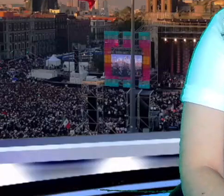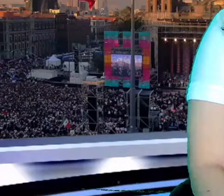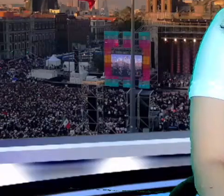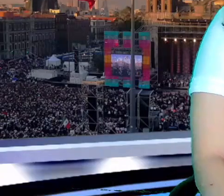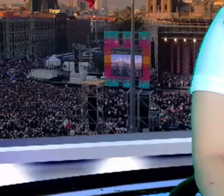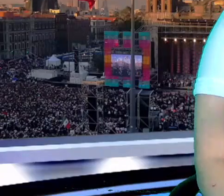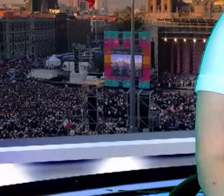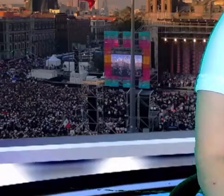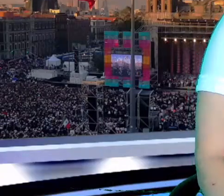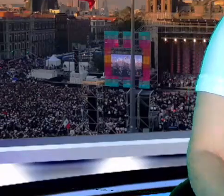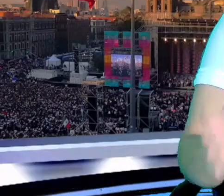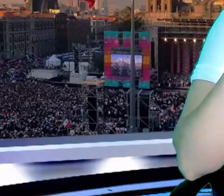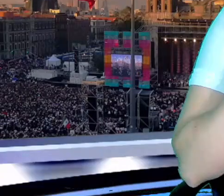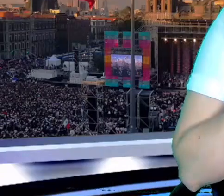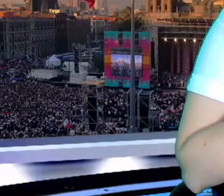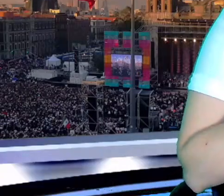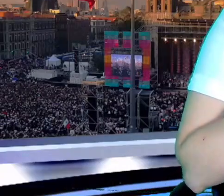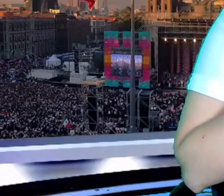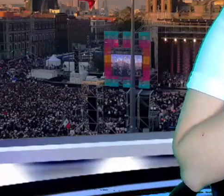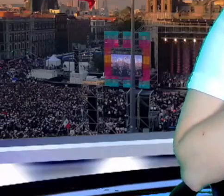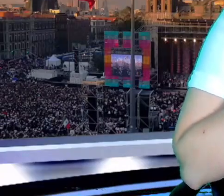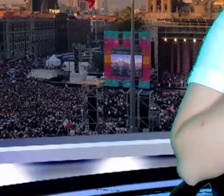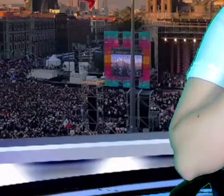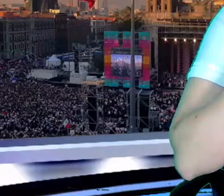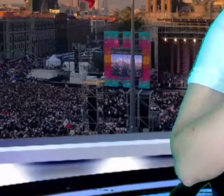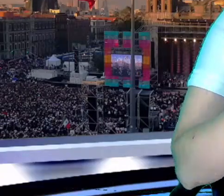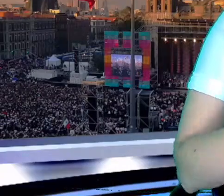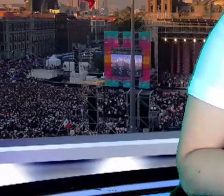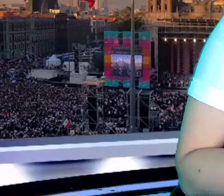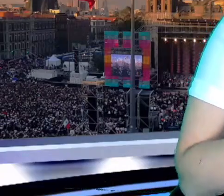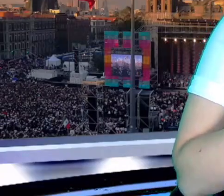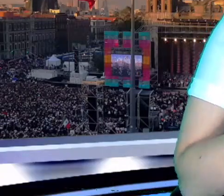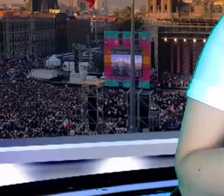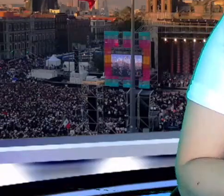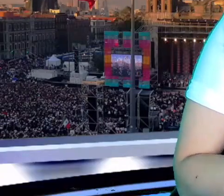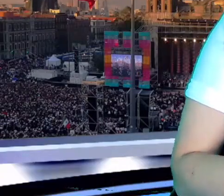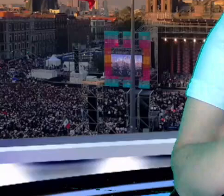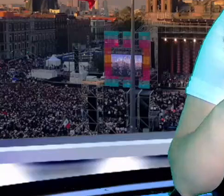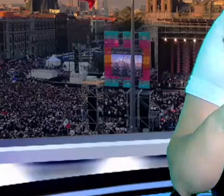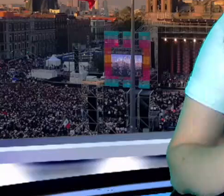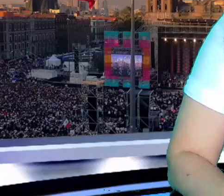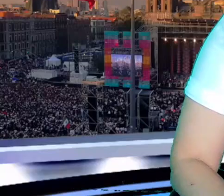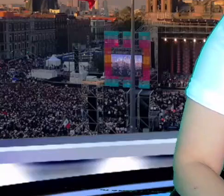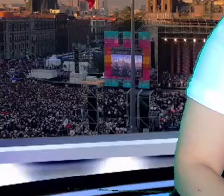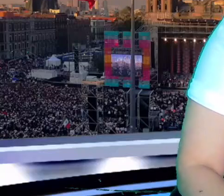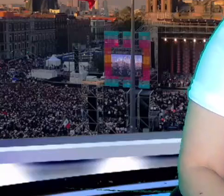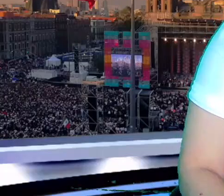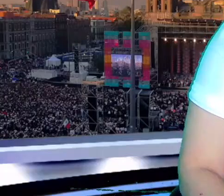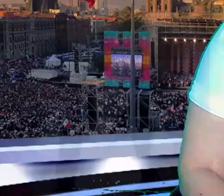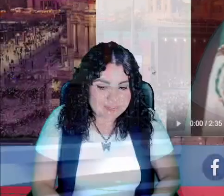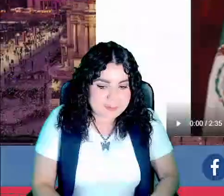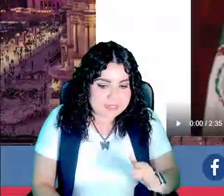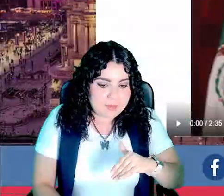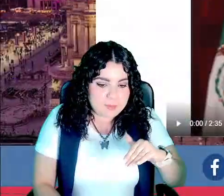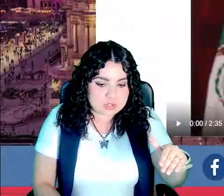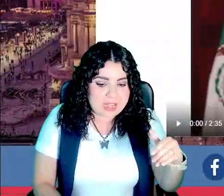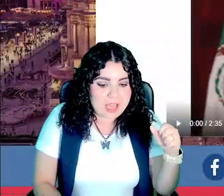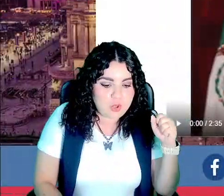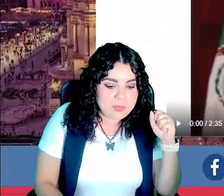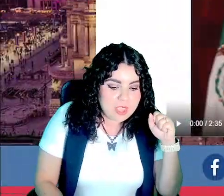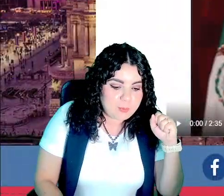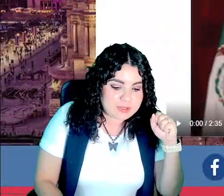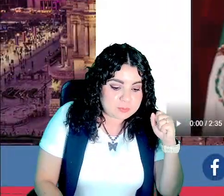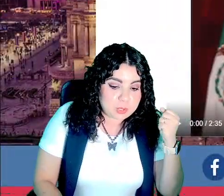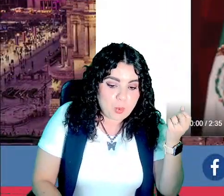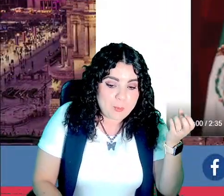buscando blindarse y protegerse para que esto nos afecte lo menos posible. Bueno, pues vamos comenzando con esa parte. Ya vimos el